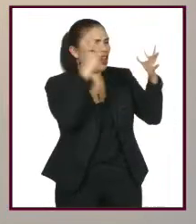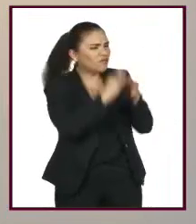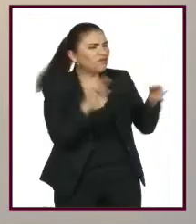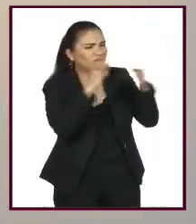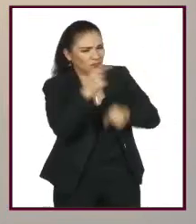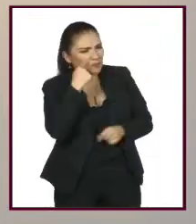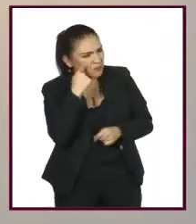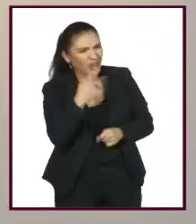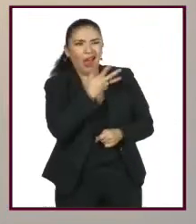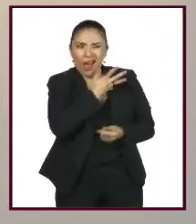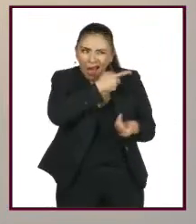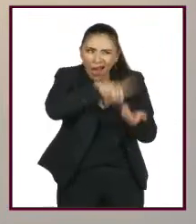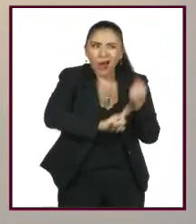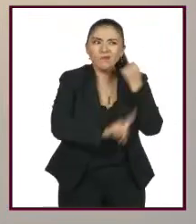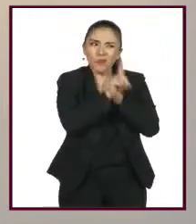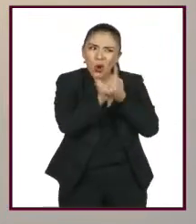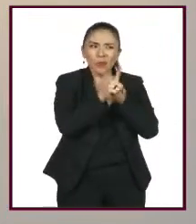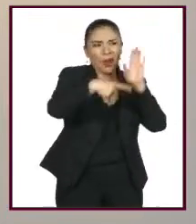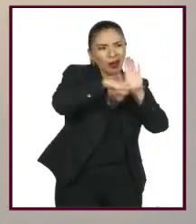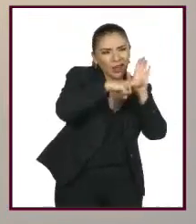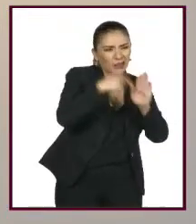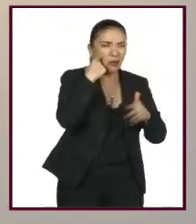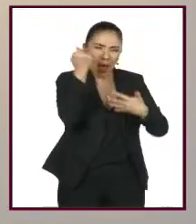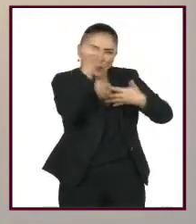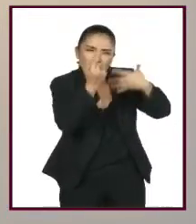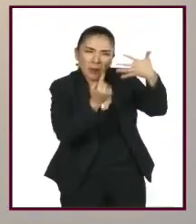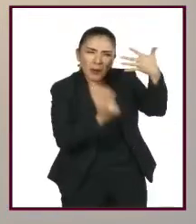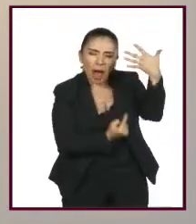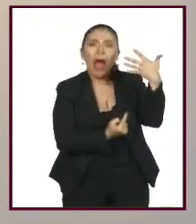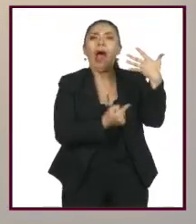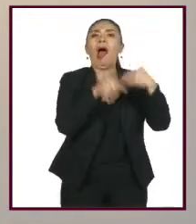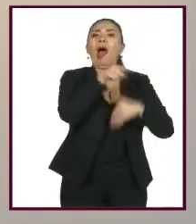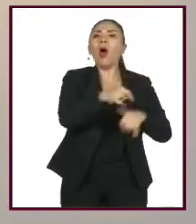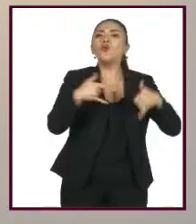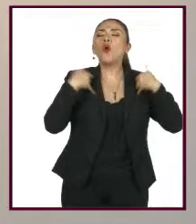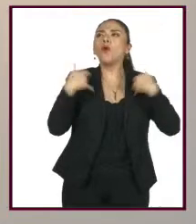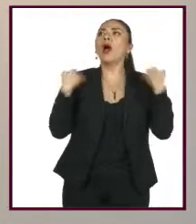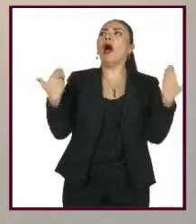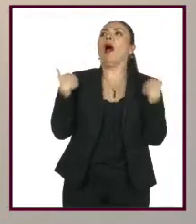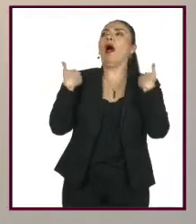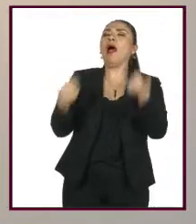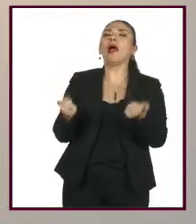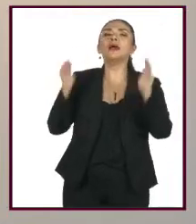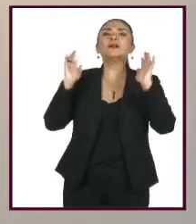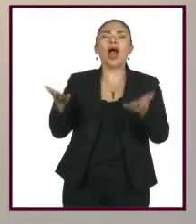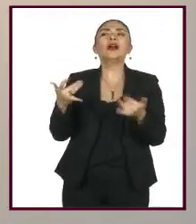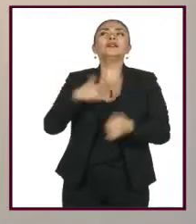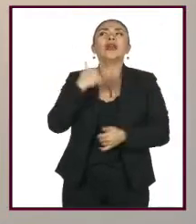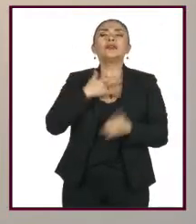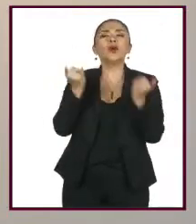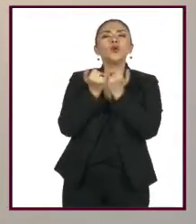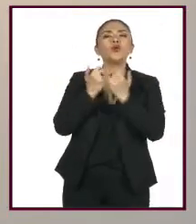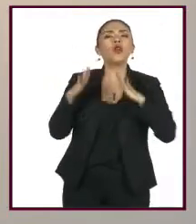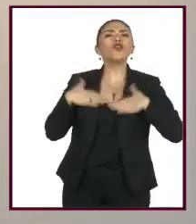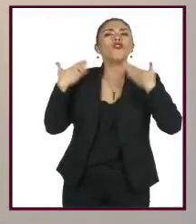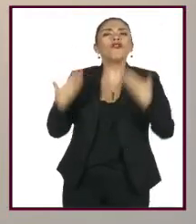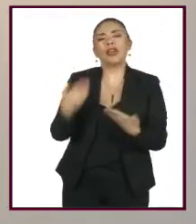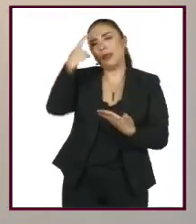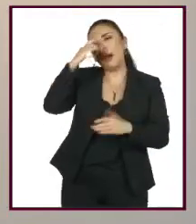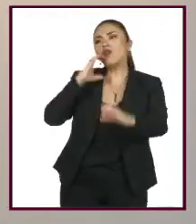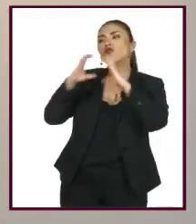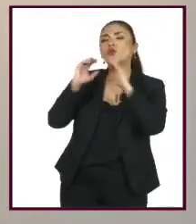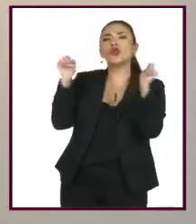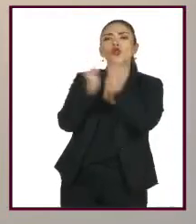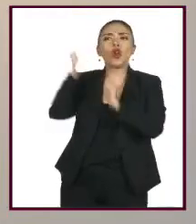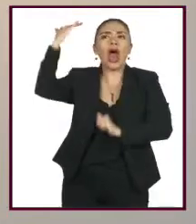las consecuencias negativas que tiene y que también el adolescente pues tenga esa confianza y apertura con